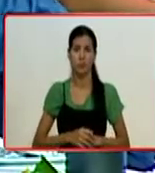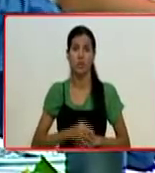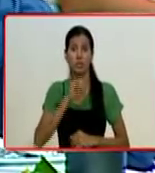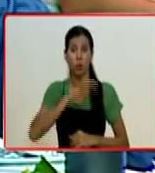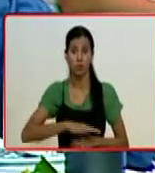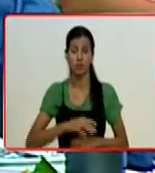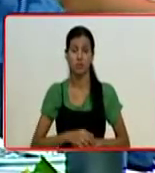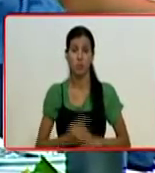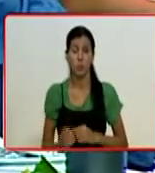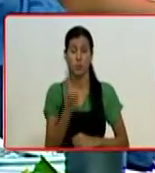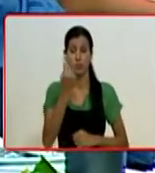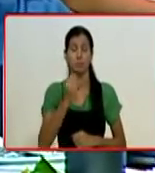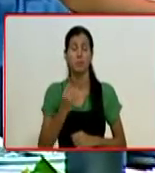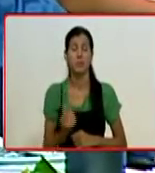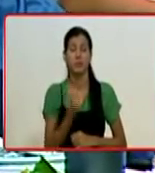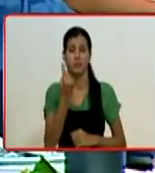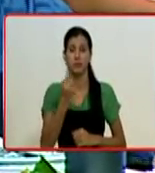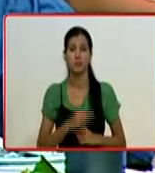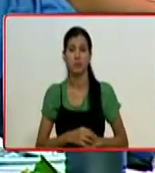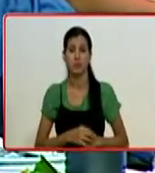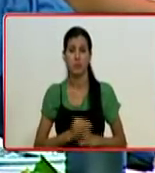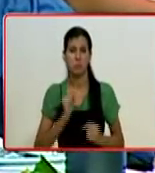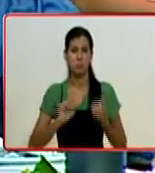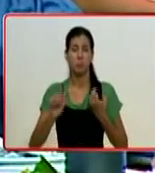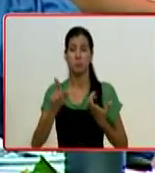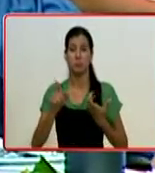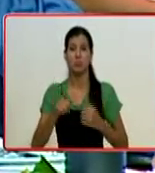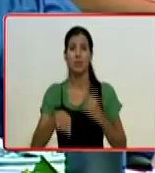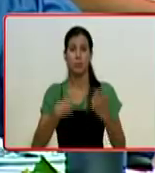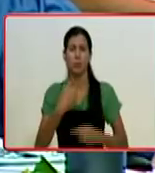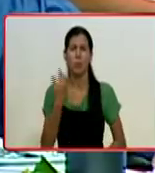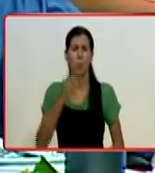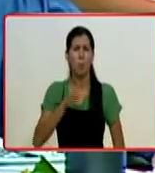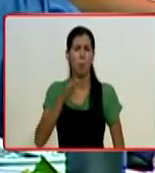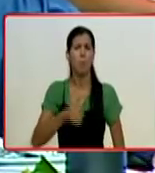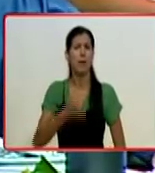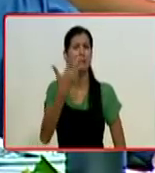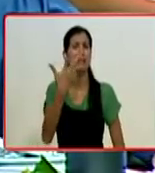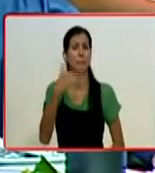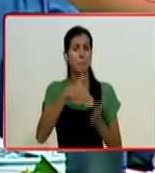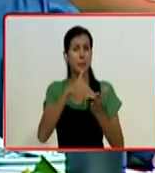atípica. Y luego vino la masacre general. Más de 3.000 muertos.